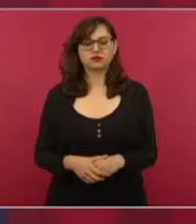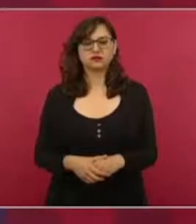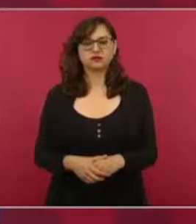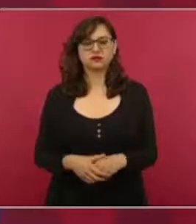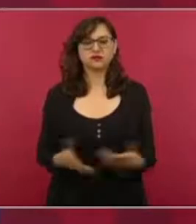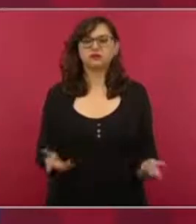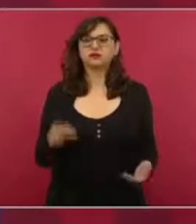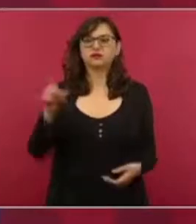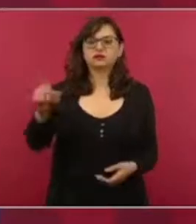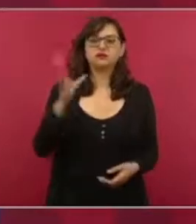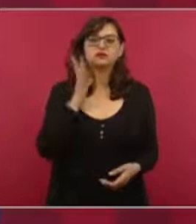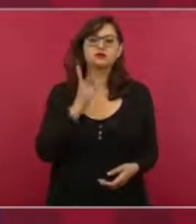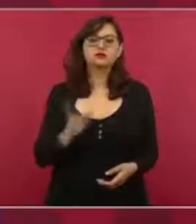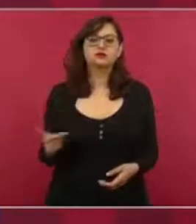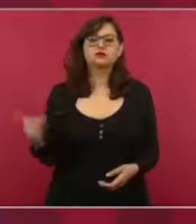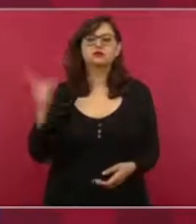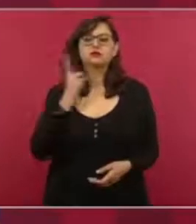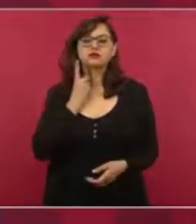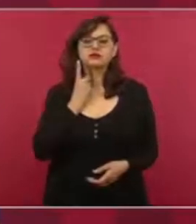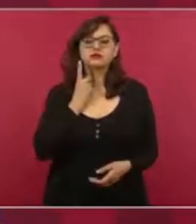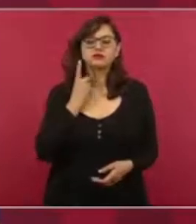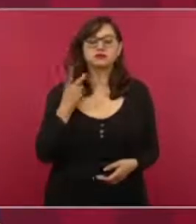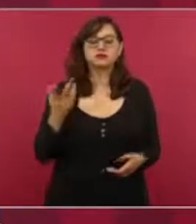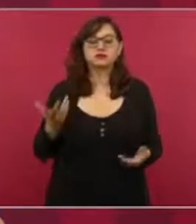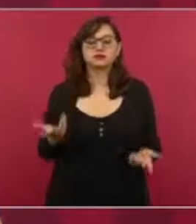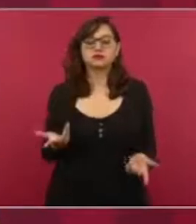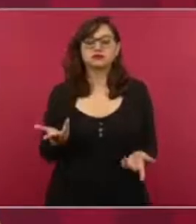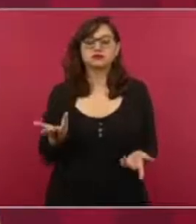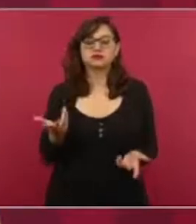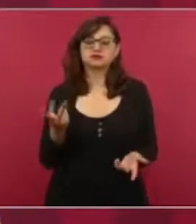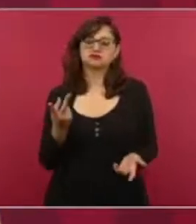que sale un diputado que se caracteriza